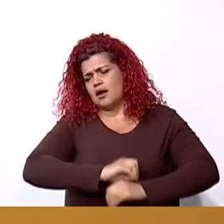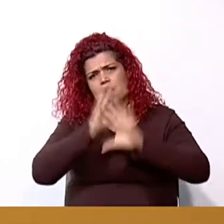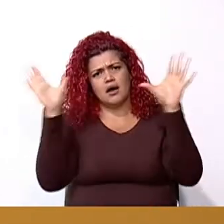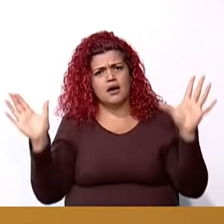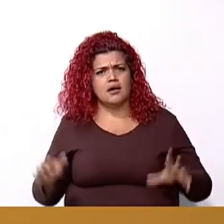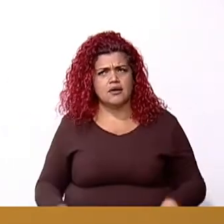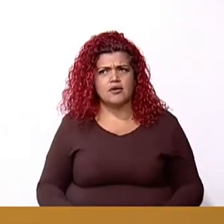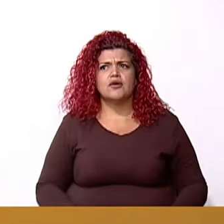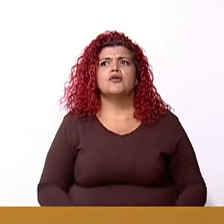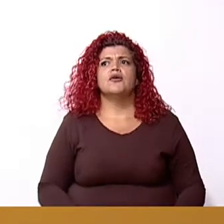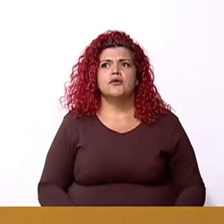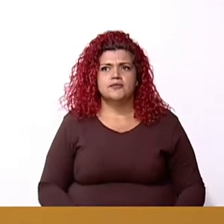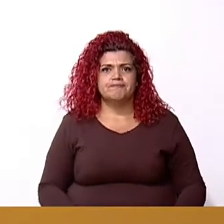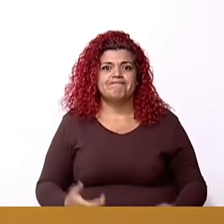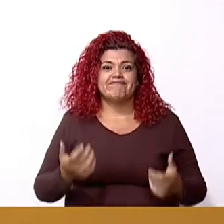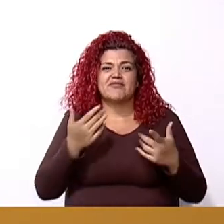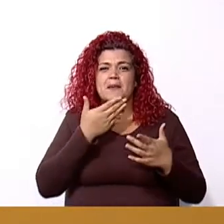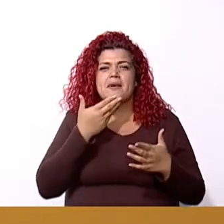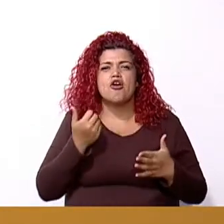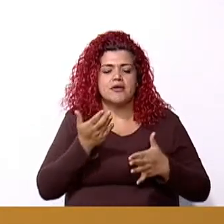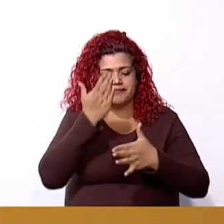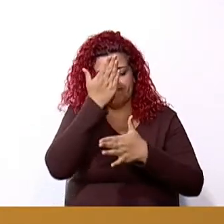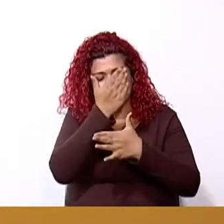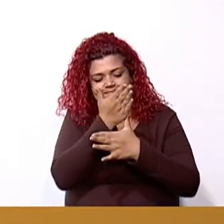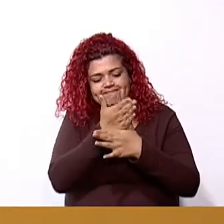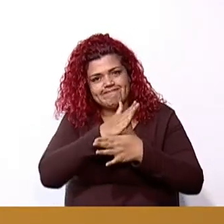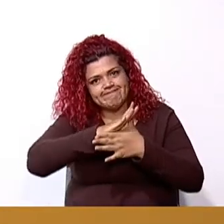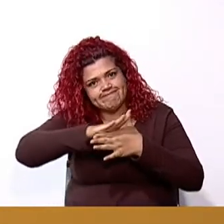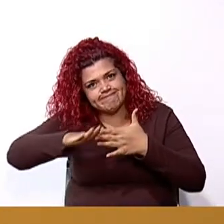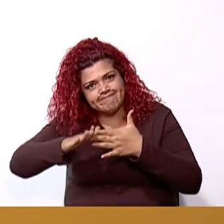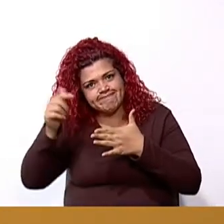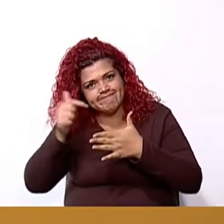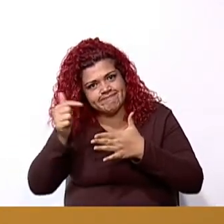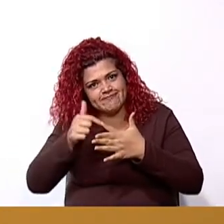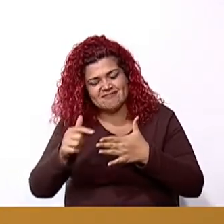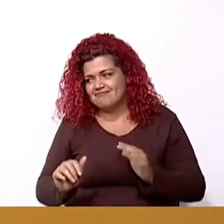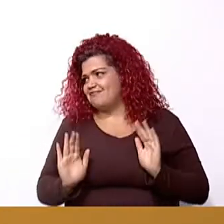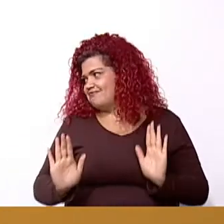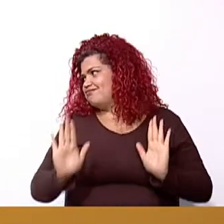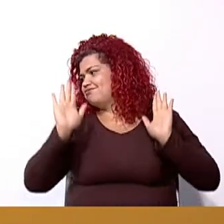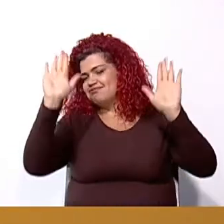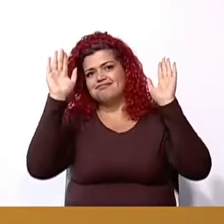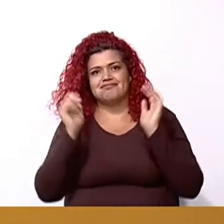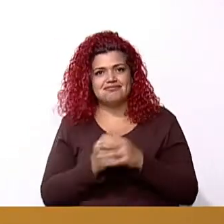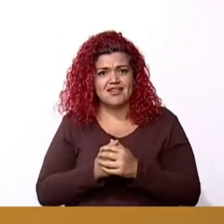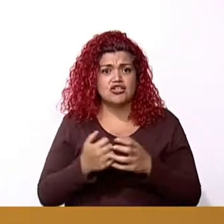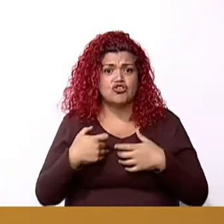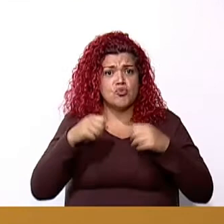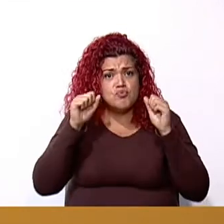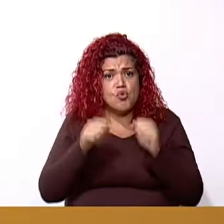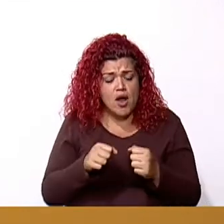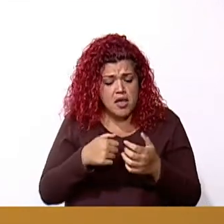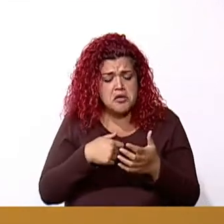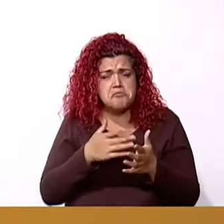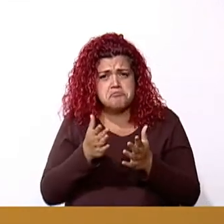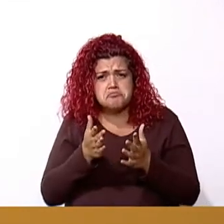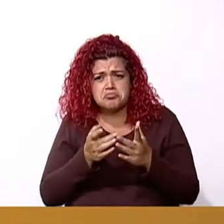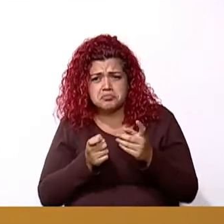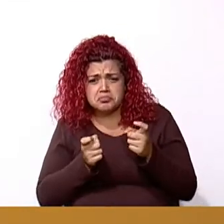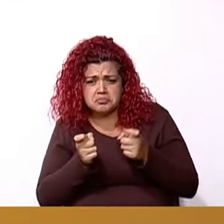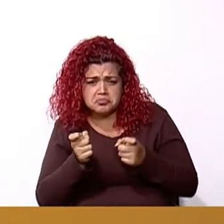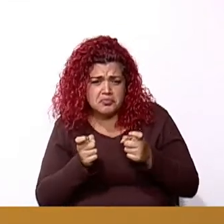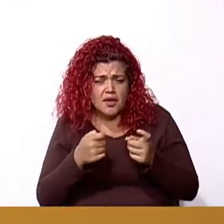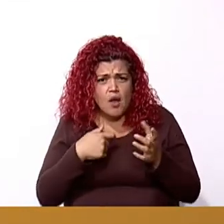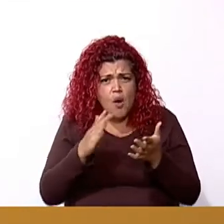¡Claro! Por medio de la división. ¡Excelente! Yo pude haber planificado antes en